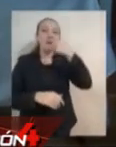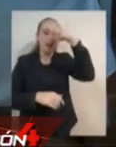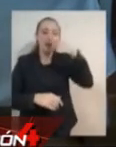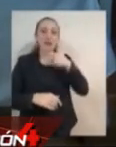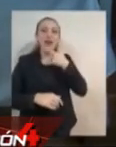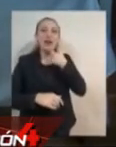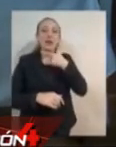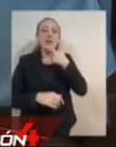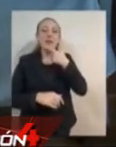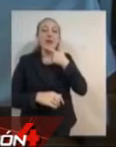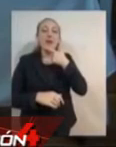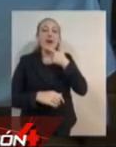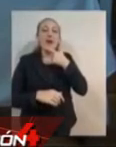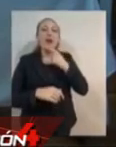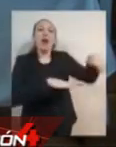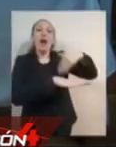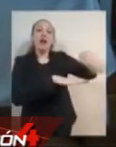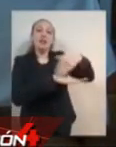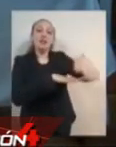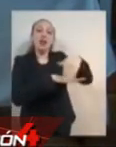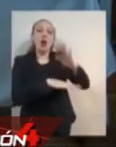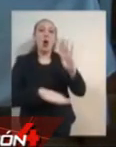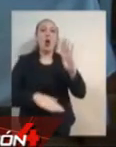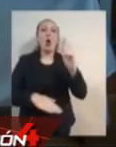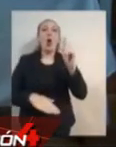la intervención sobre Bustillo para poder